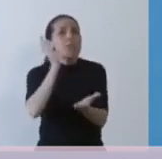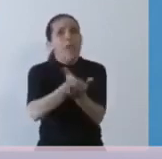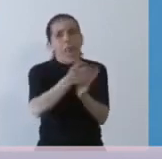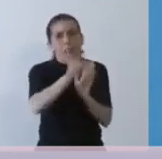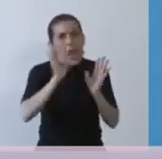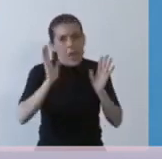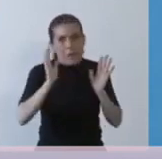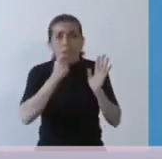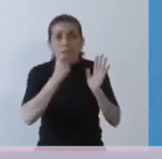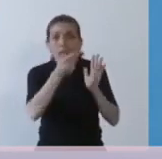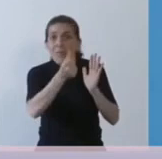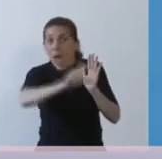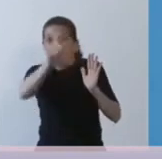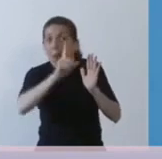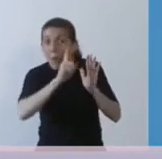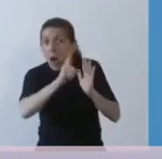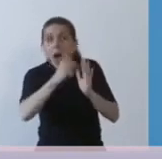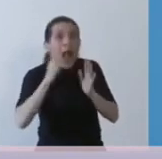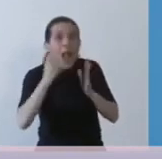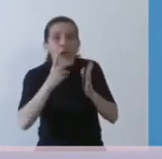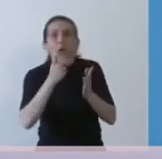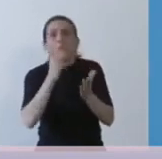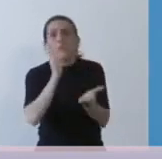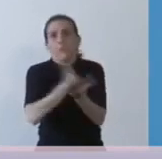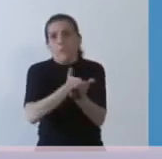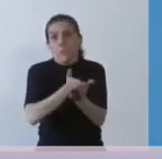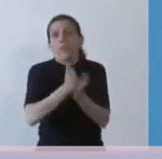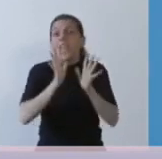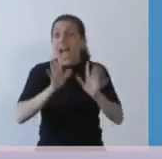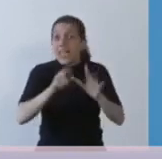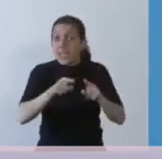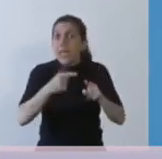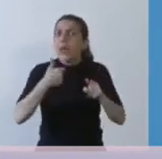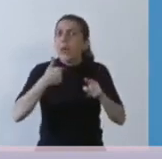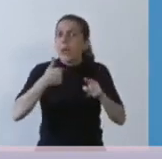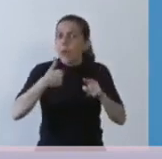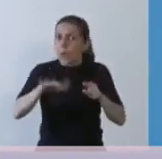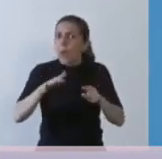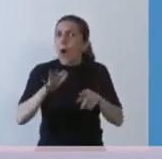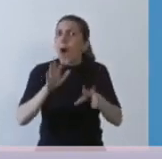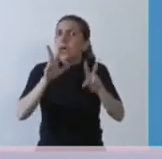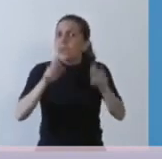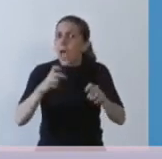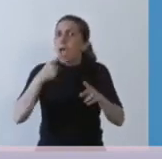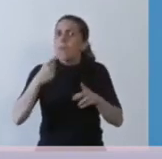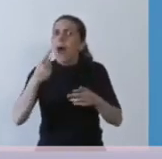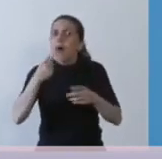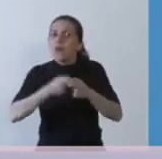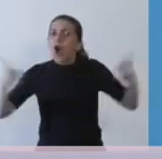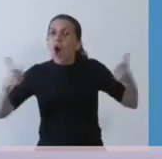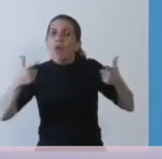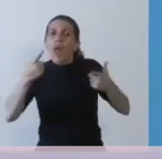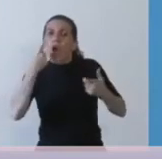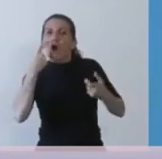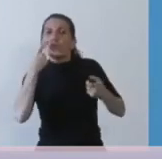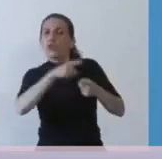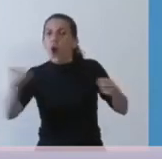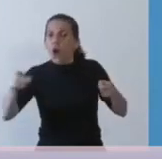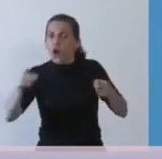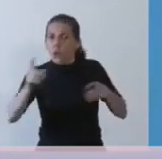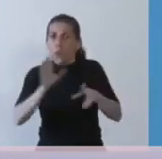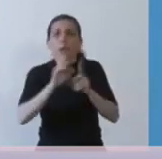prácticas en ese sentido eh se dispondrá un incremento muy fuerte de la fiscalización la